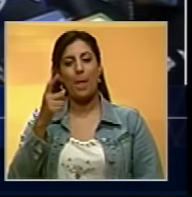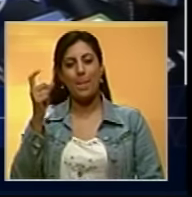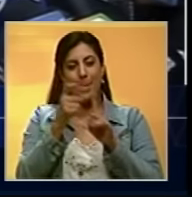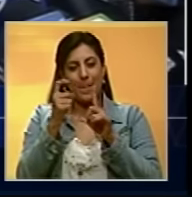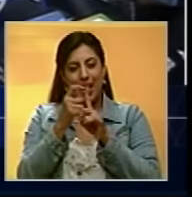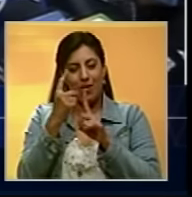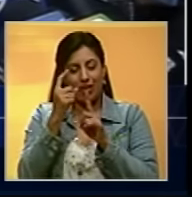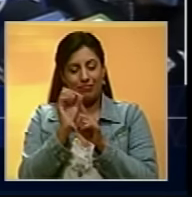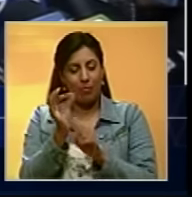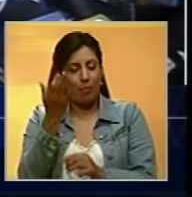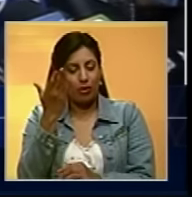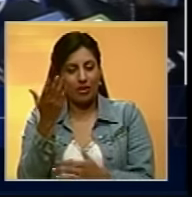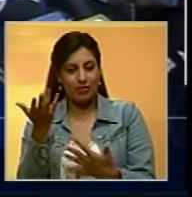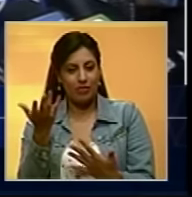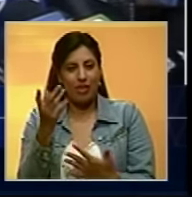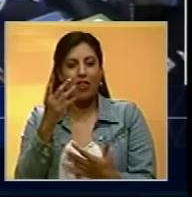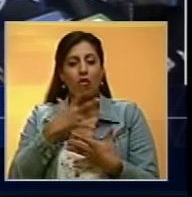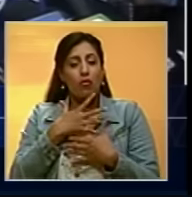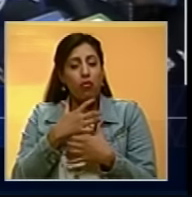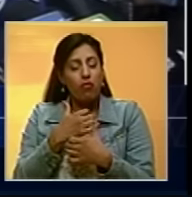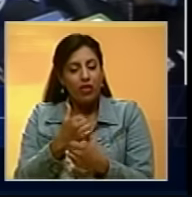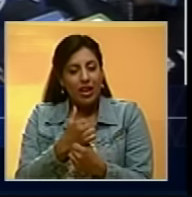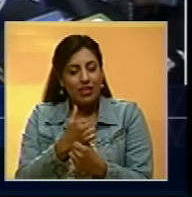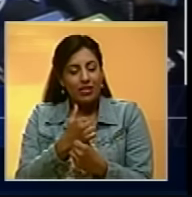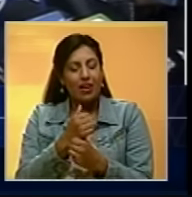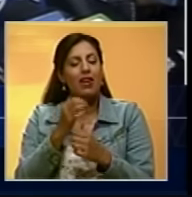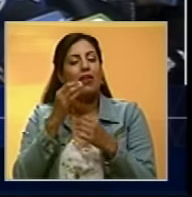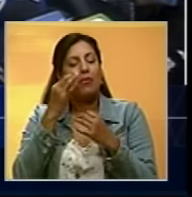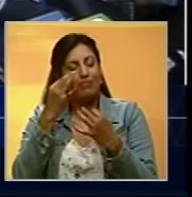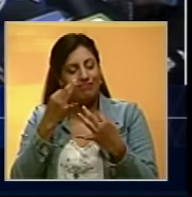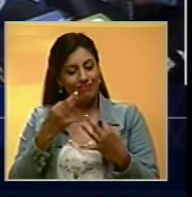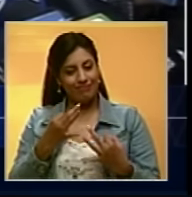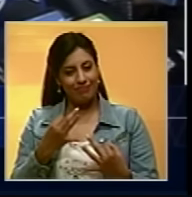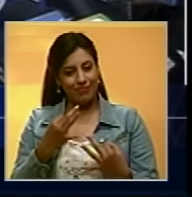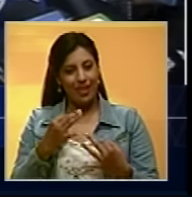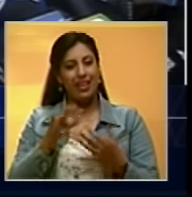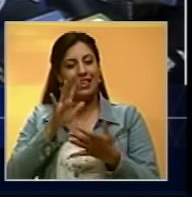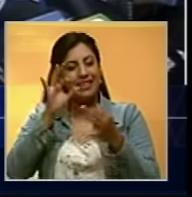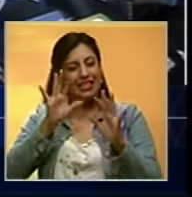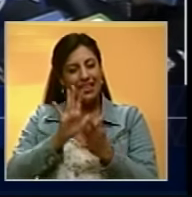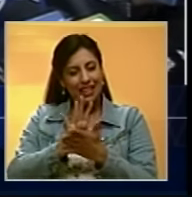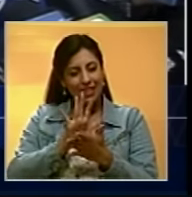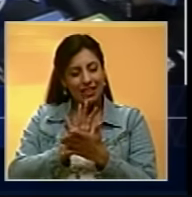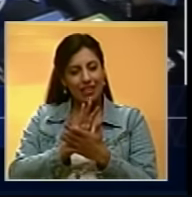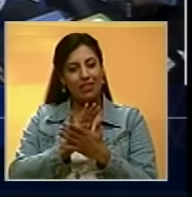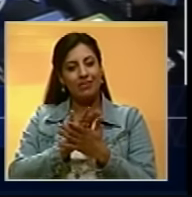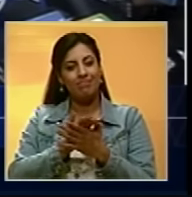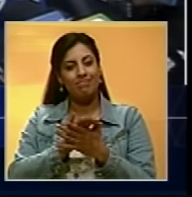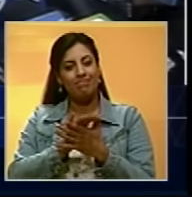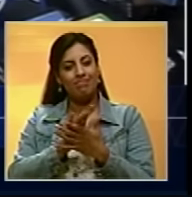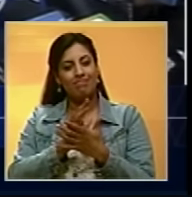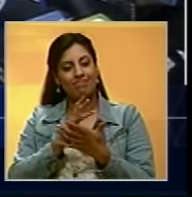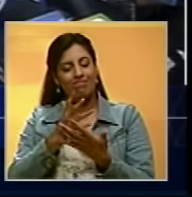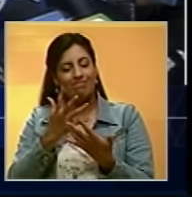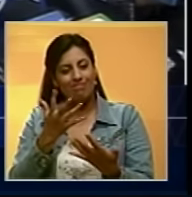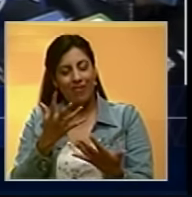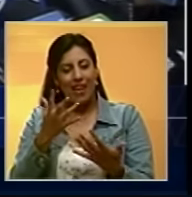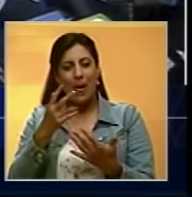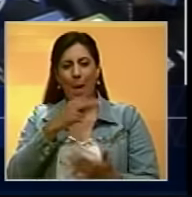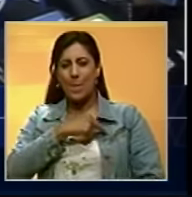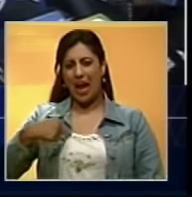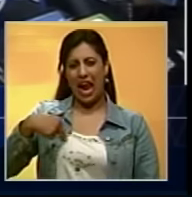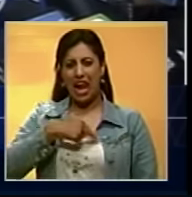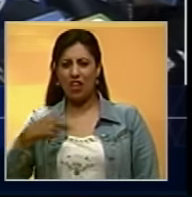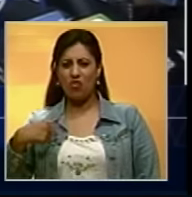palabra clave confianza certeza seguridad la malandr